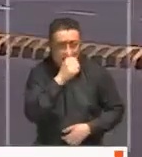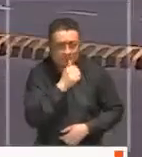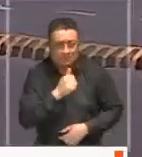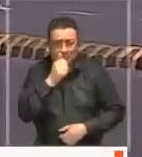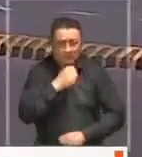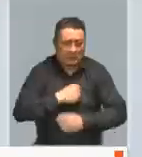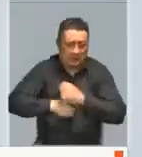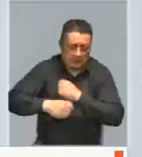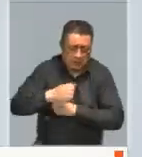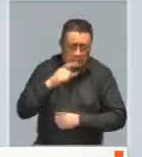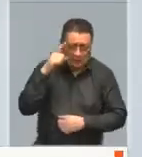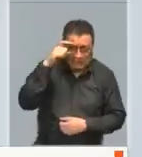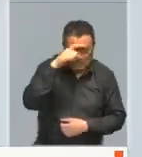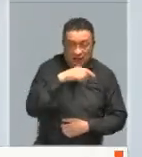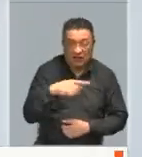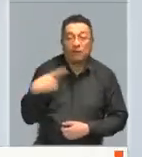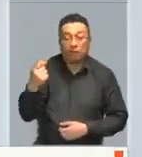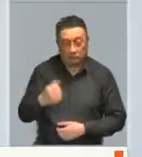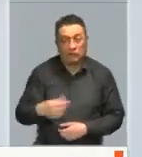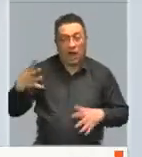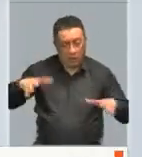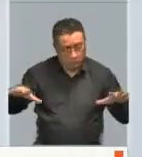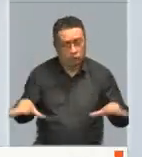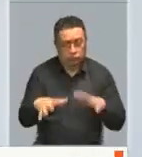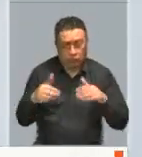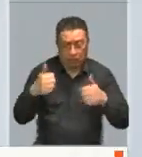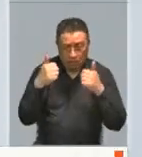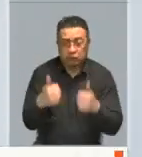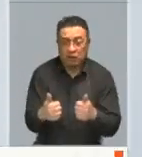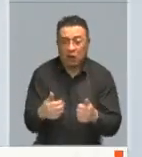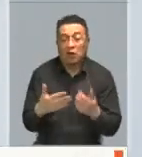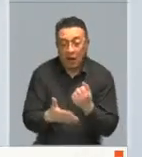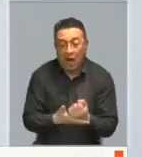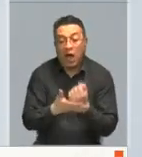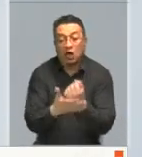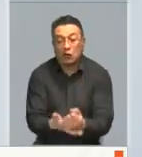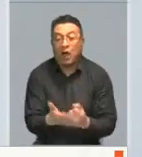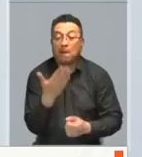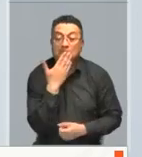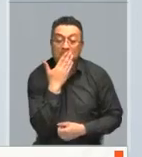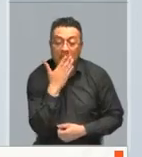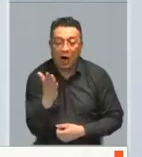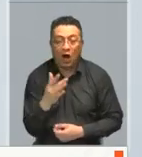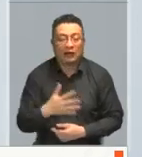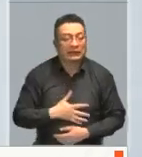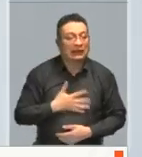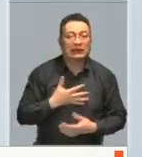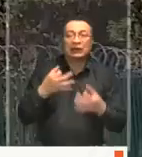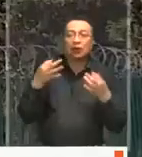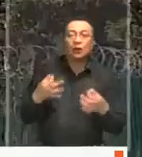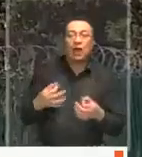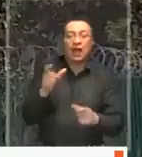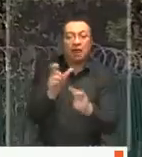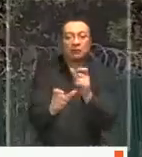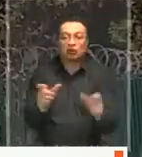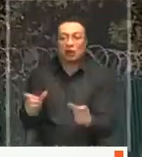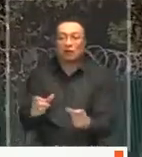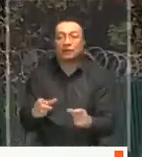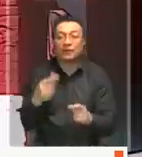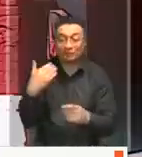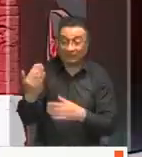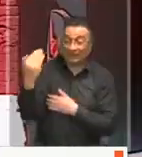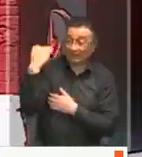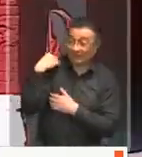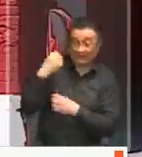años duros. Valoramos este esfuerzo porque aporta a una mejor percepción de seguridad en la ciudadanía. Atrás del monumento